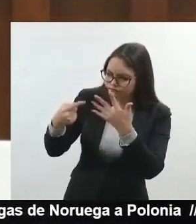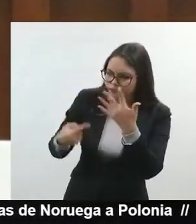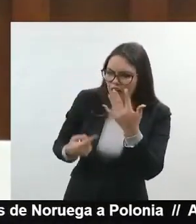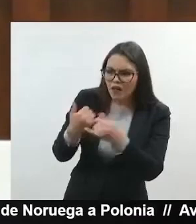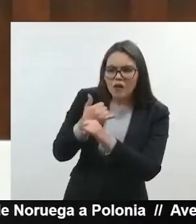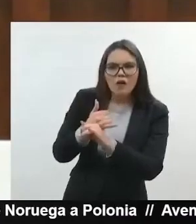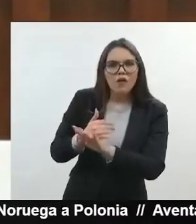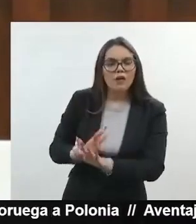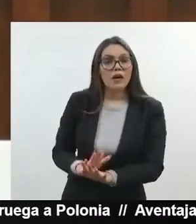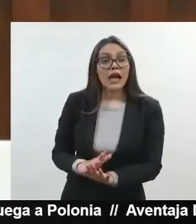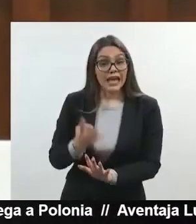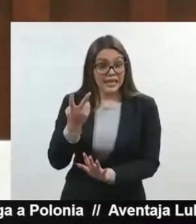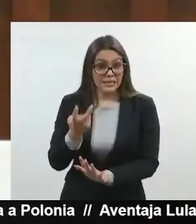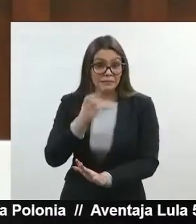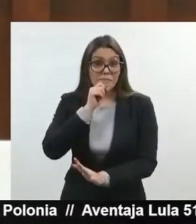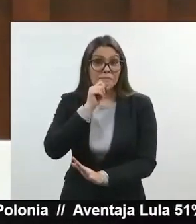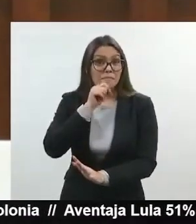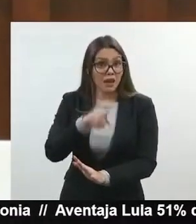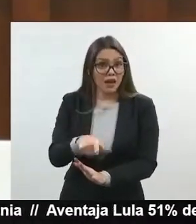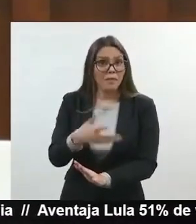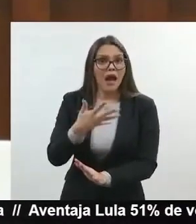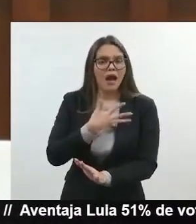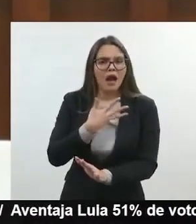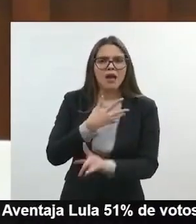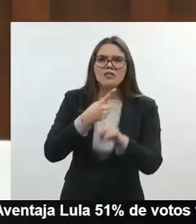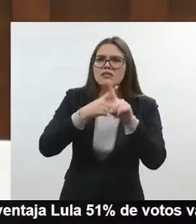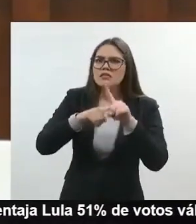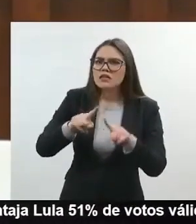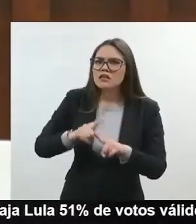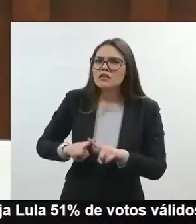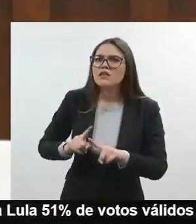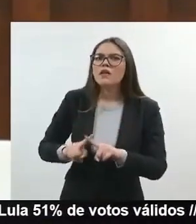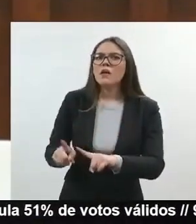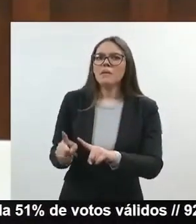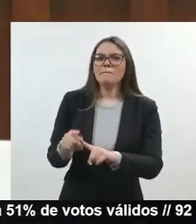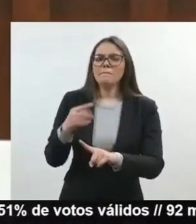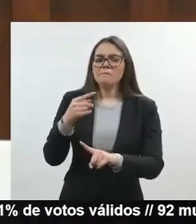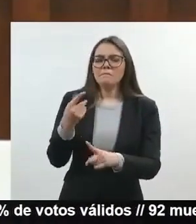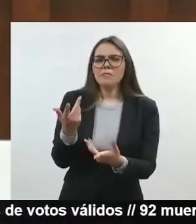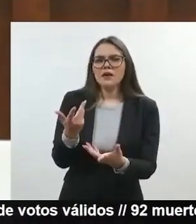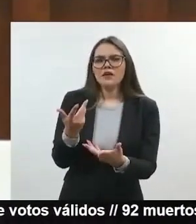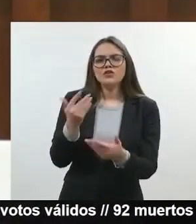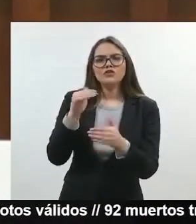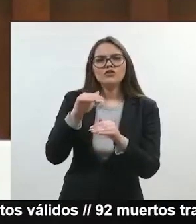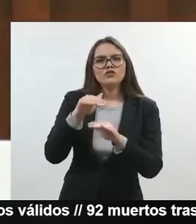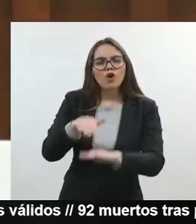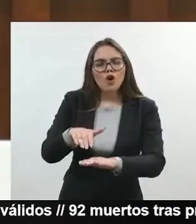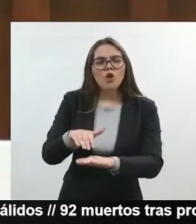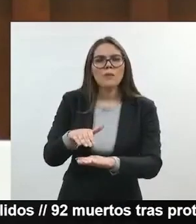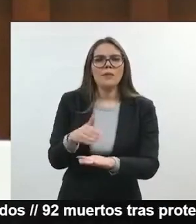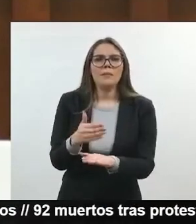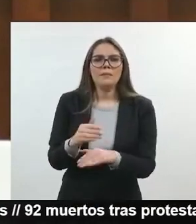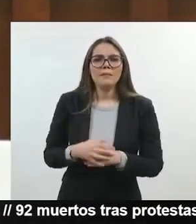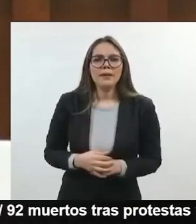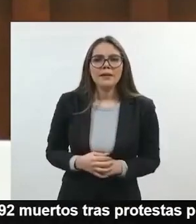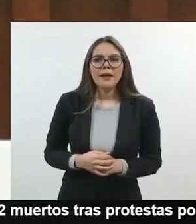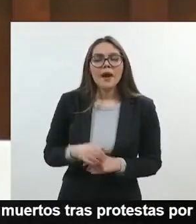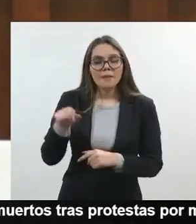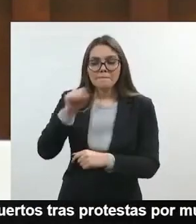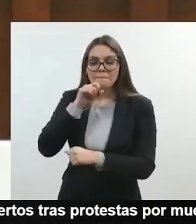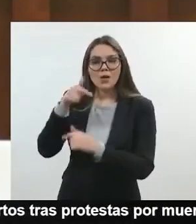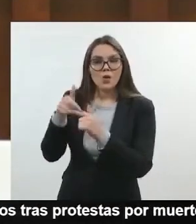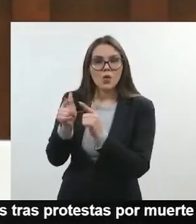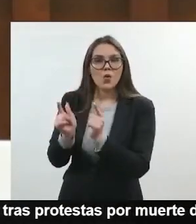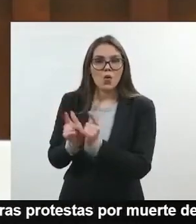y la misma contiene distintos mensajes que se refieren a la relación entre el grupo criminal de